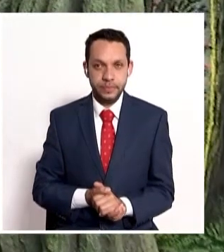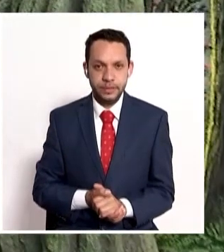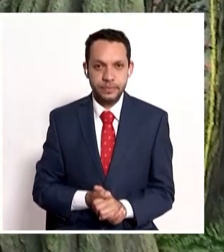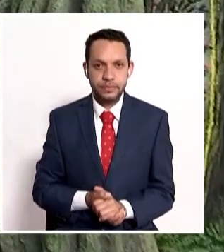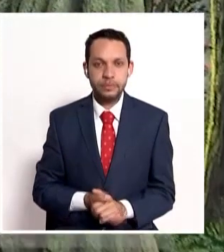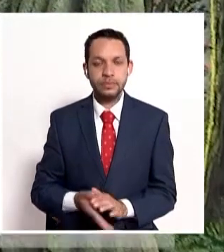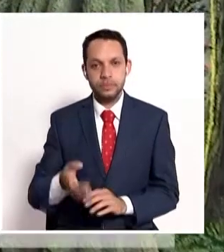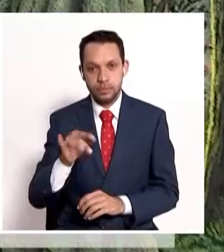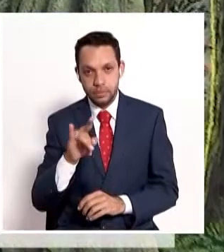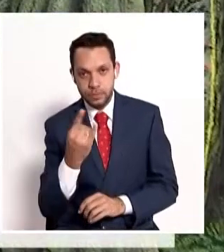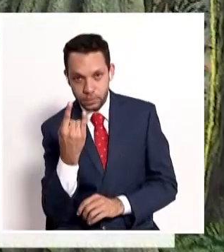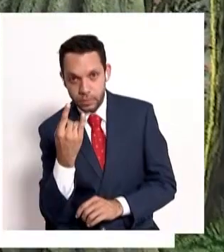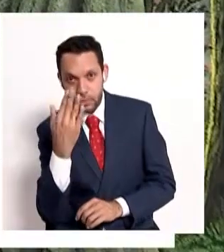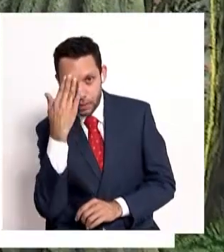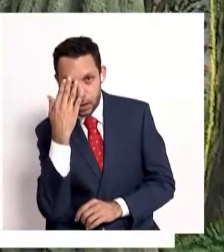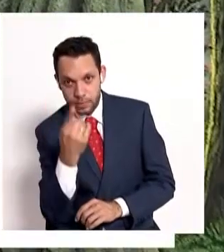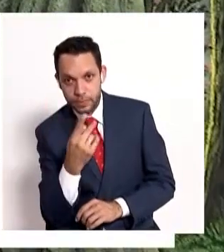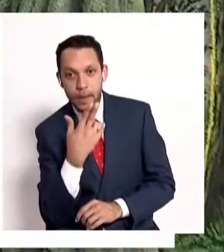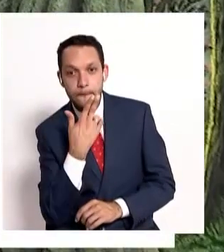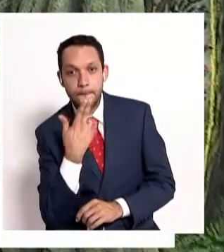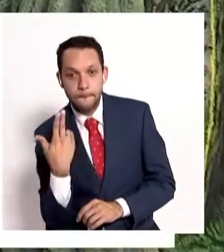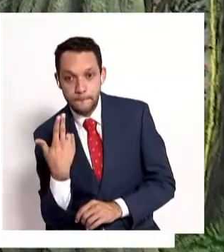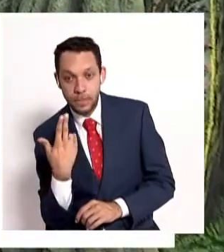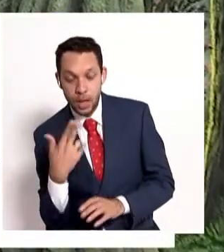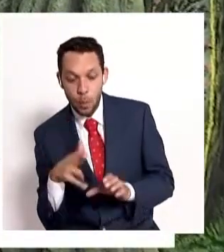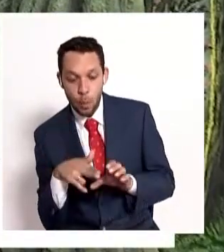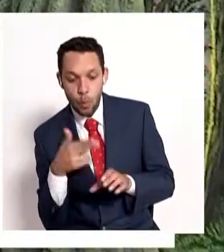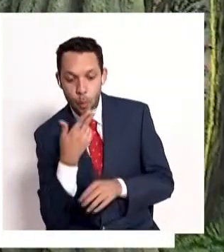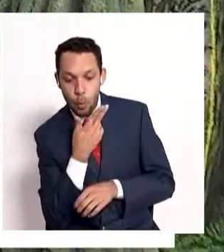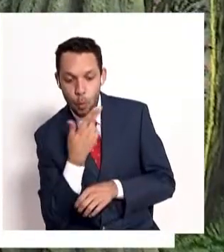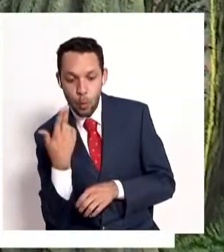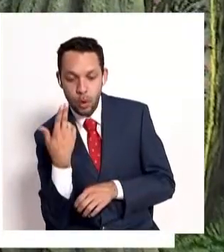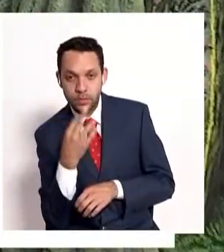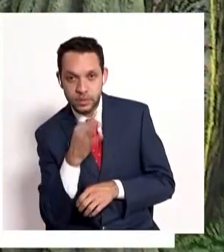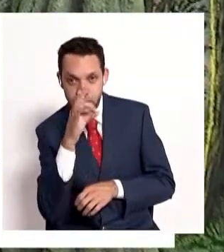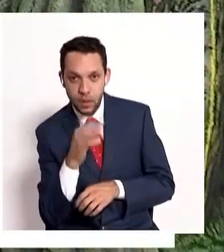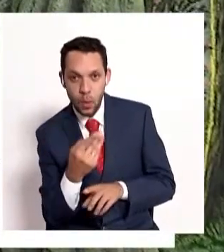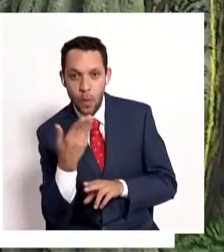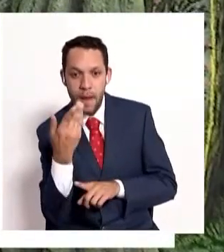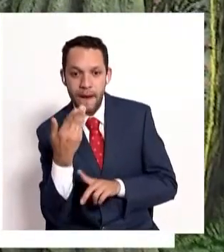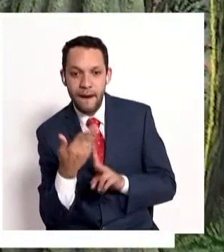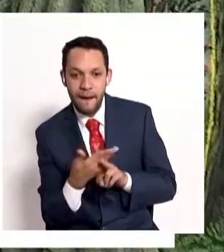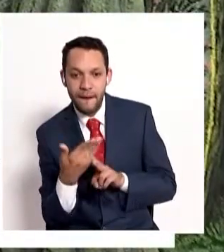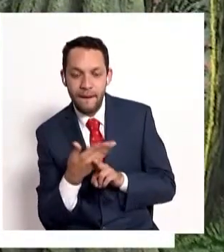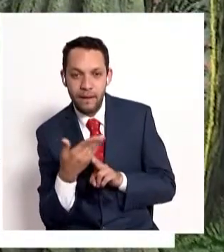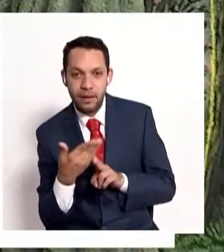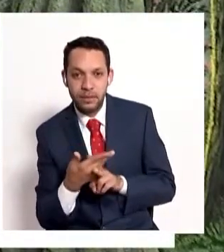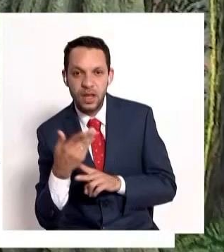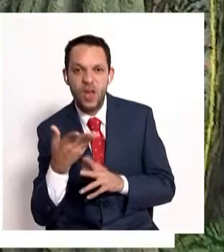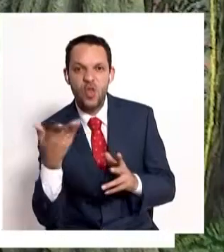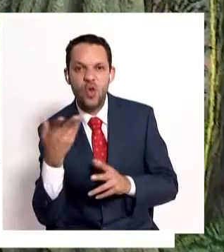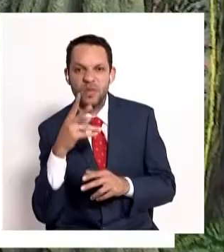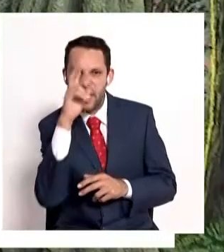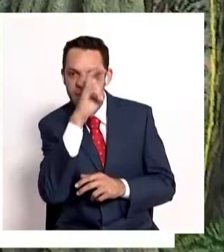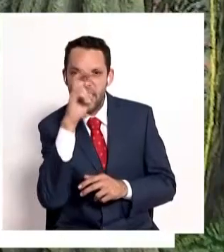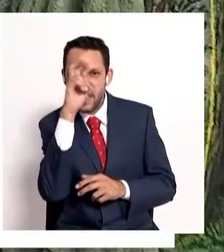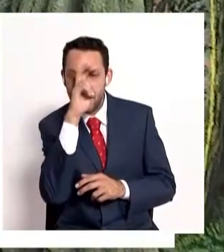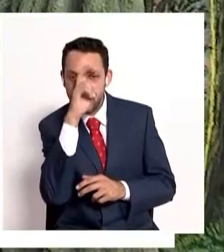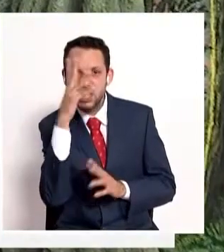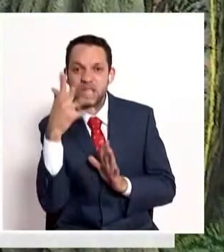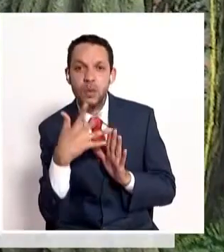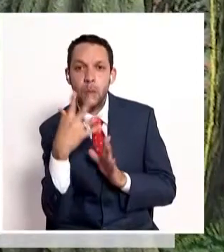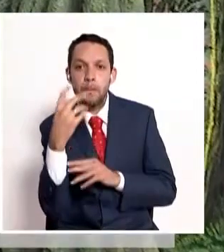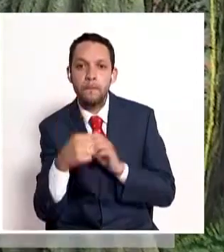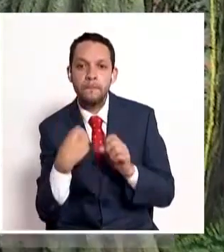sabía usted que la miel fue uno de los únicos alimentos con la canela encontrado en los entierros egipcios luego de 5000